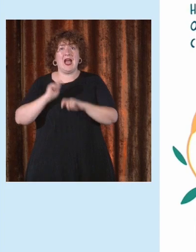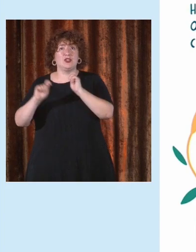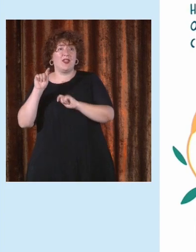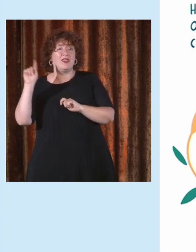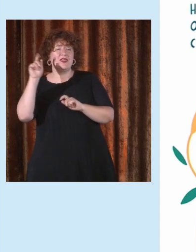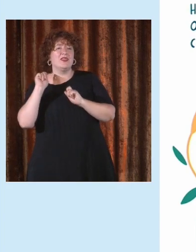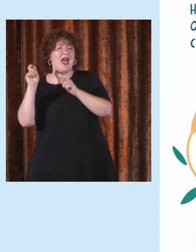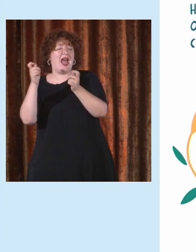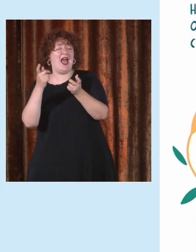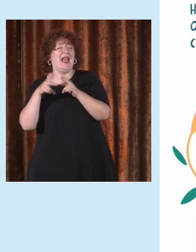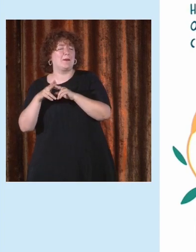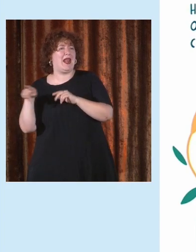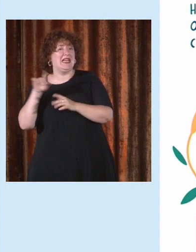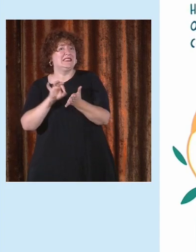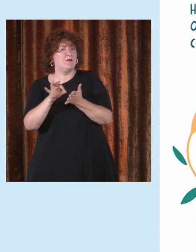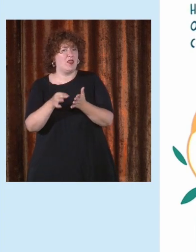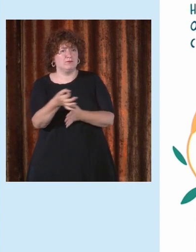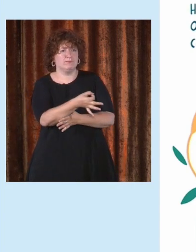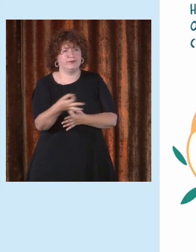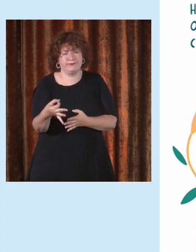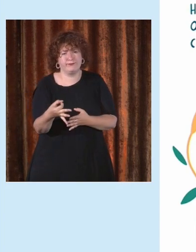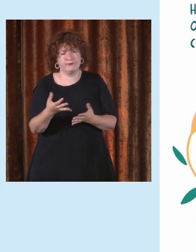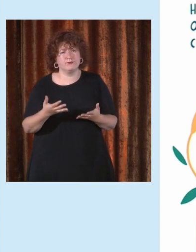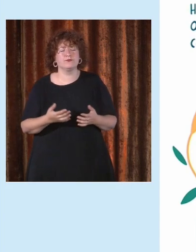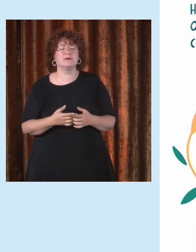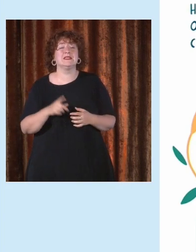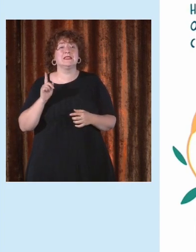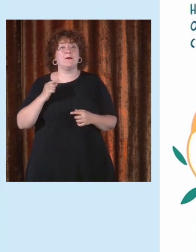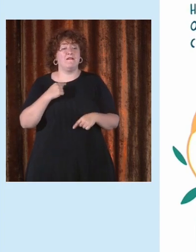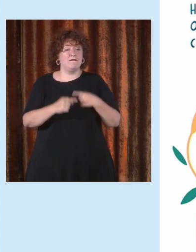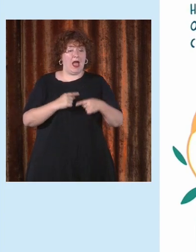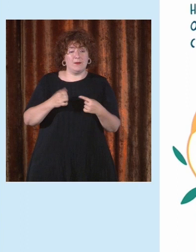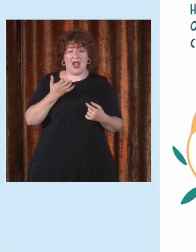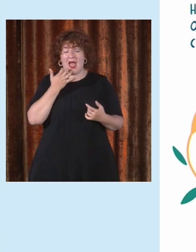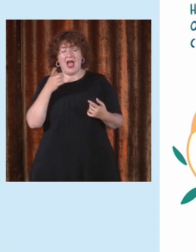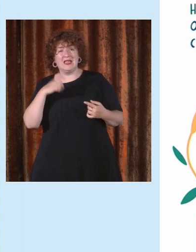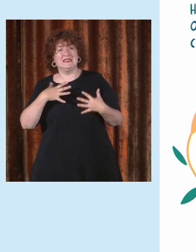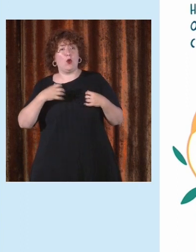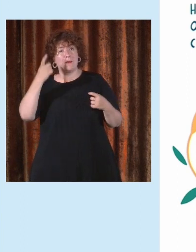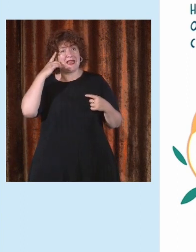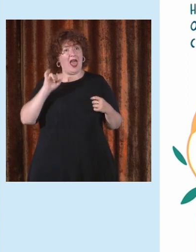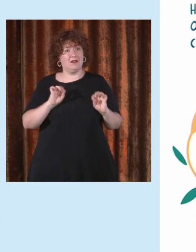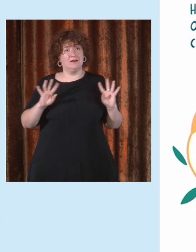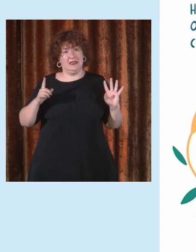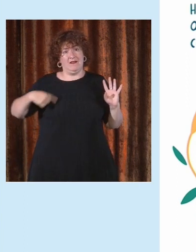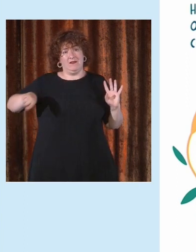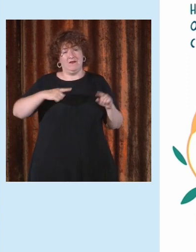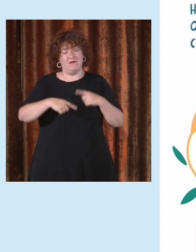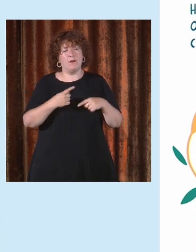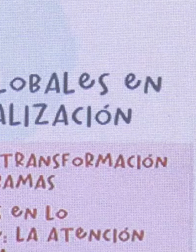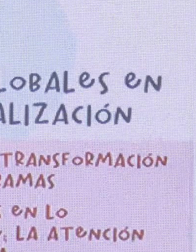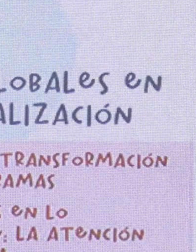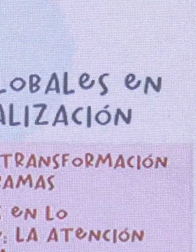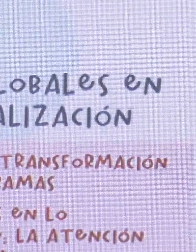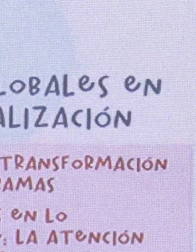a mejorar sus servicios y que las personas y las familias que tienen algún tipo de problema de salud mental puedan tener una mejor respuesta por